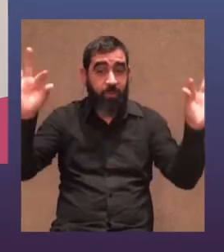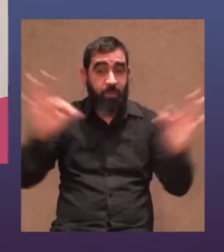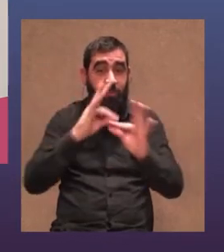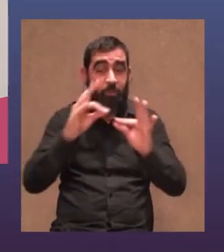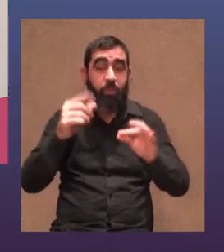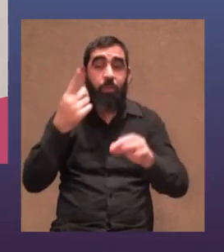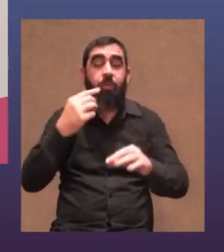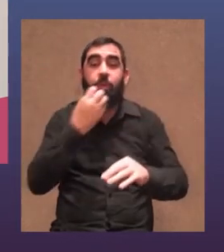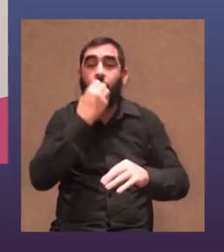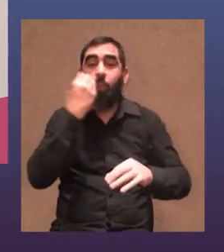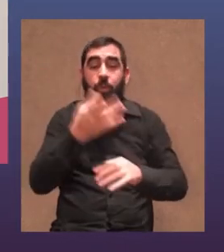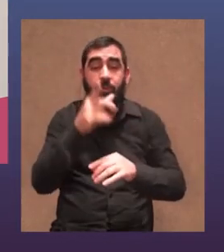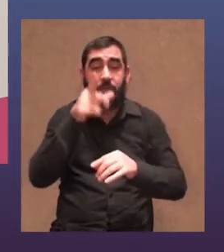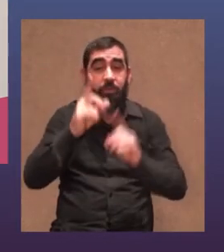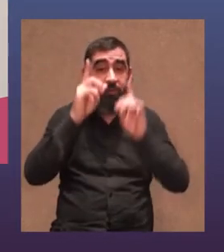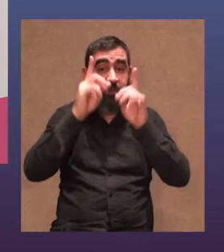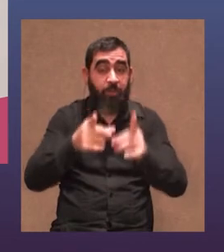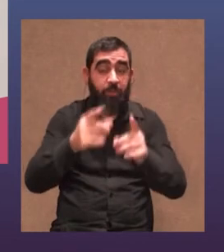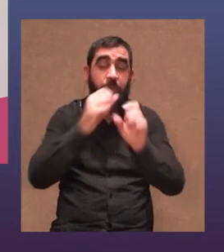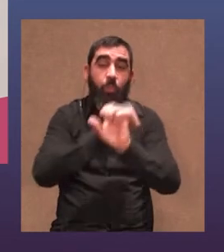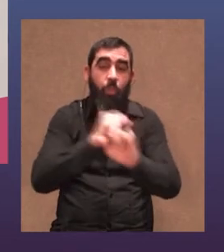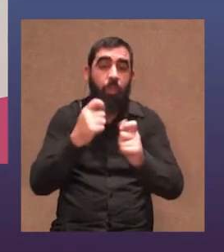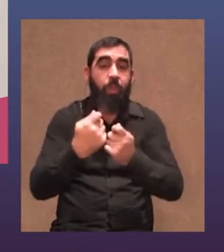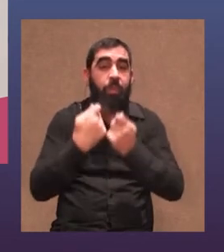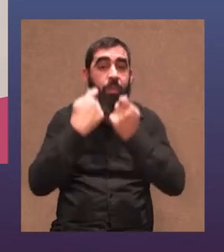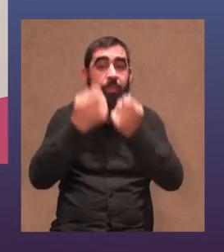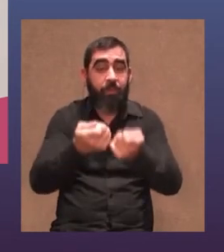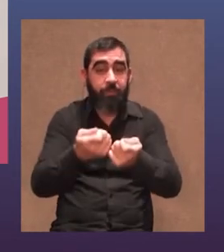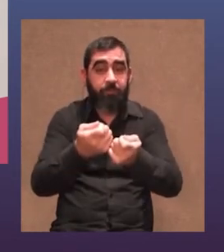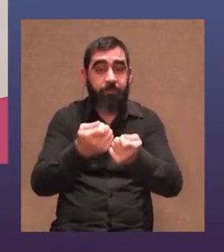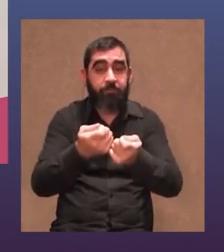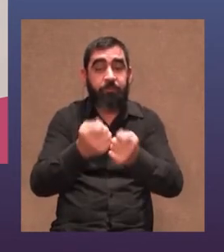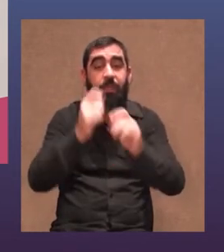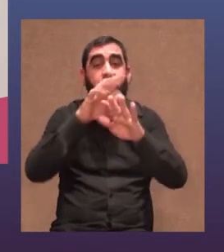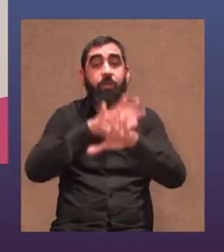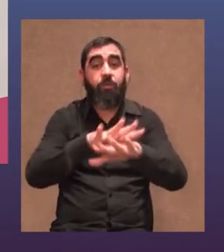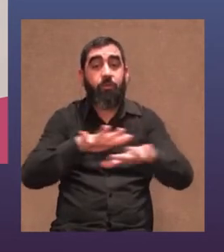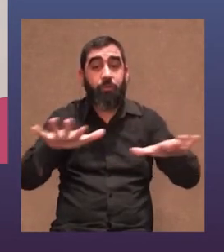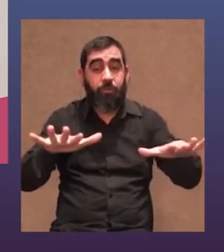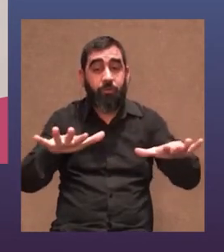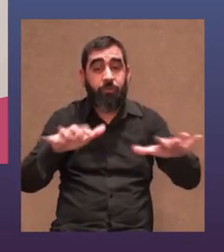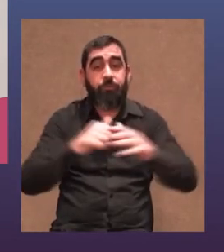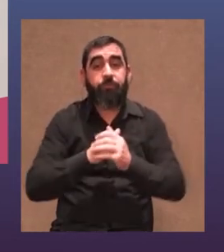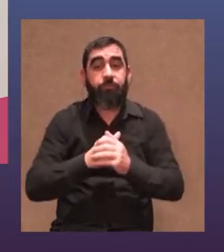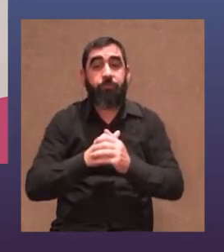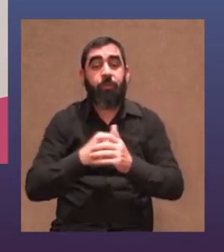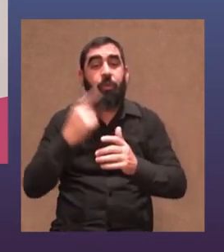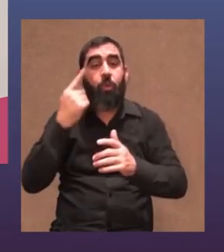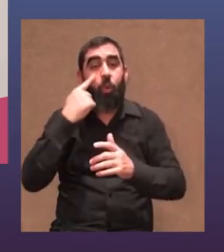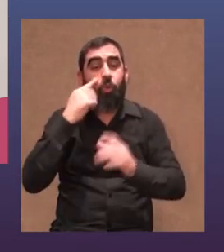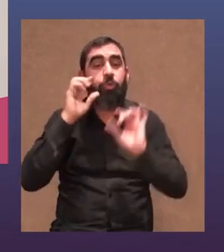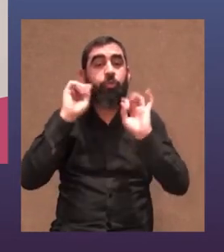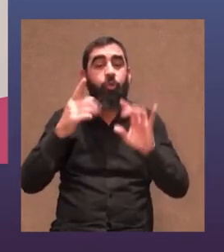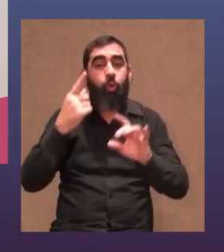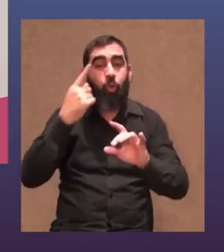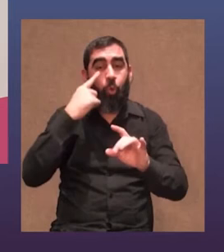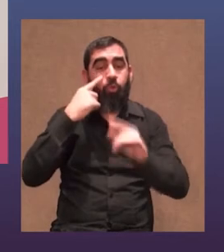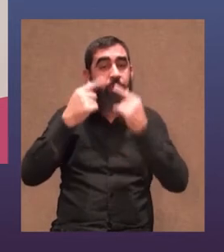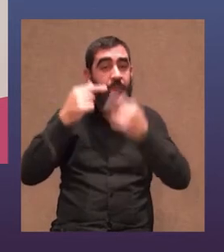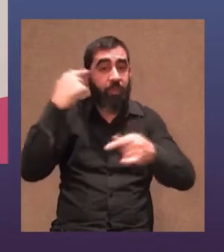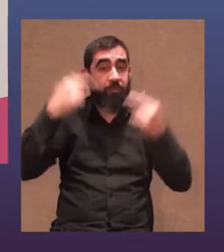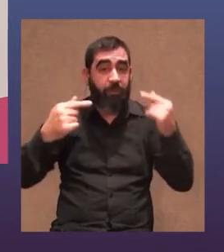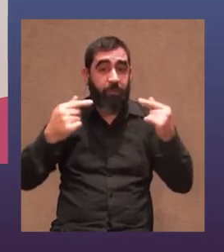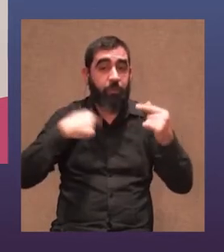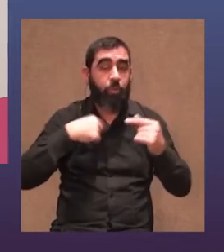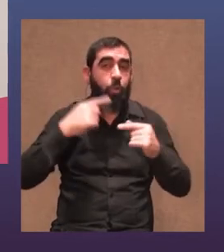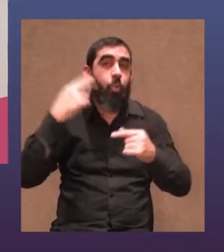también desde pueda ofrecer a los niños conocer, por lo menos conocer. Uno nunca